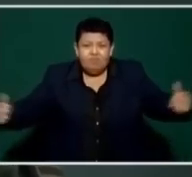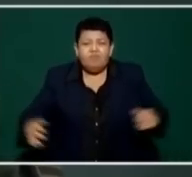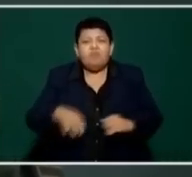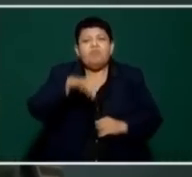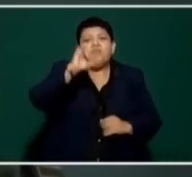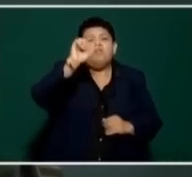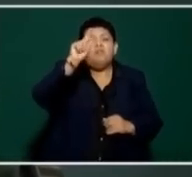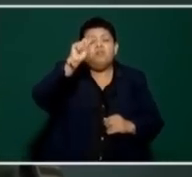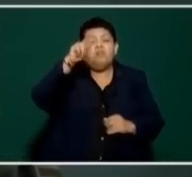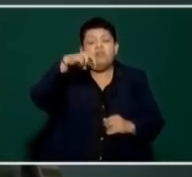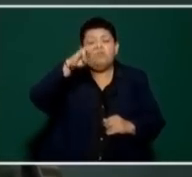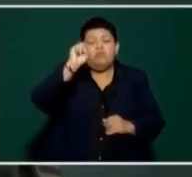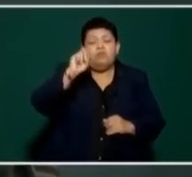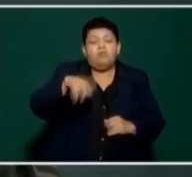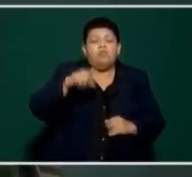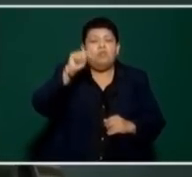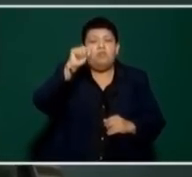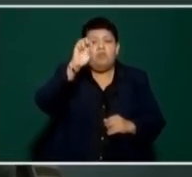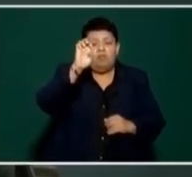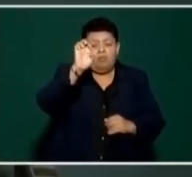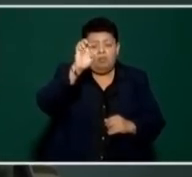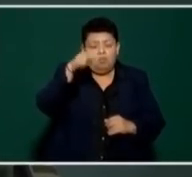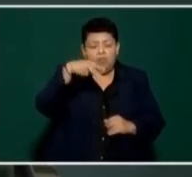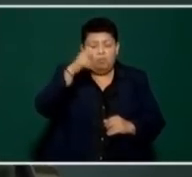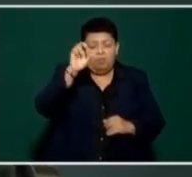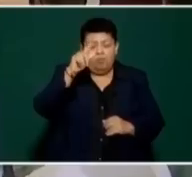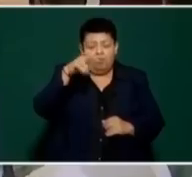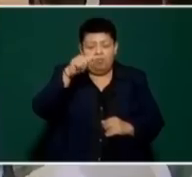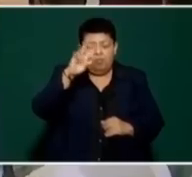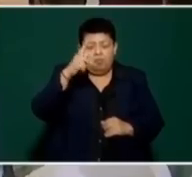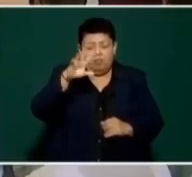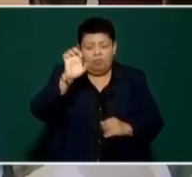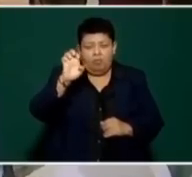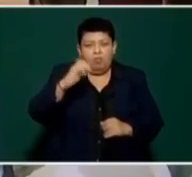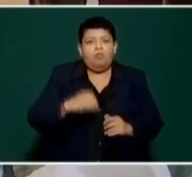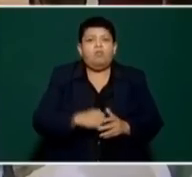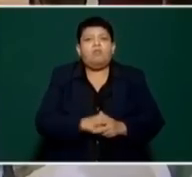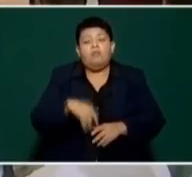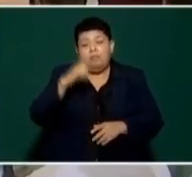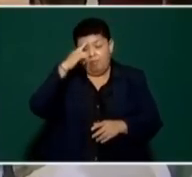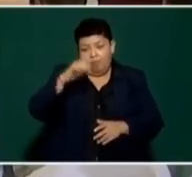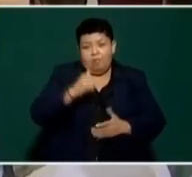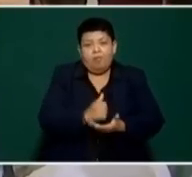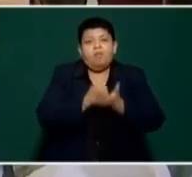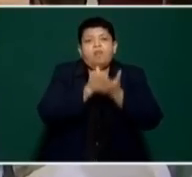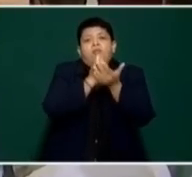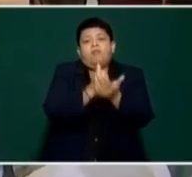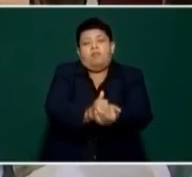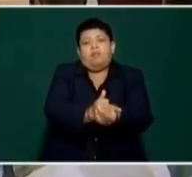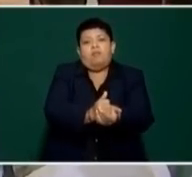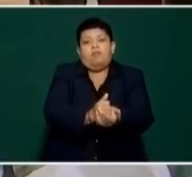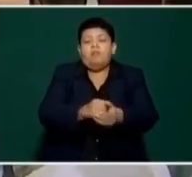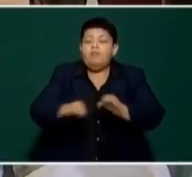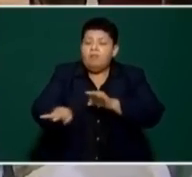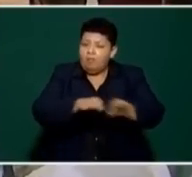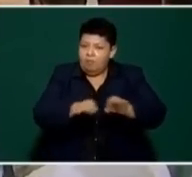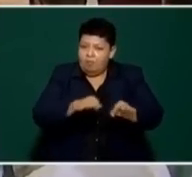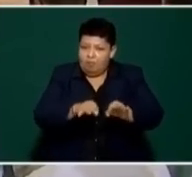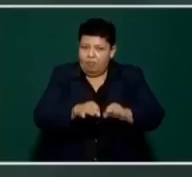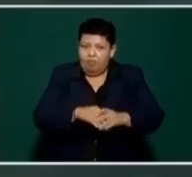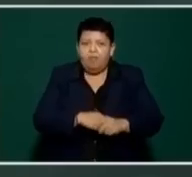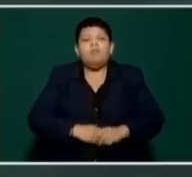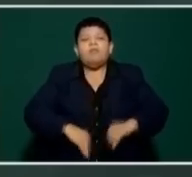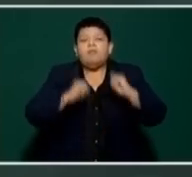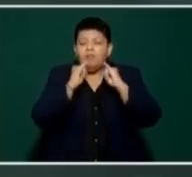Tehuantepec para poder hacer esta coadyuvancia con la función principal que tiene